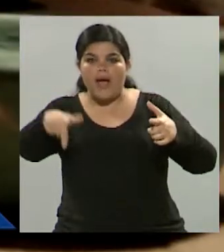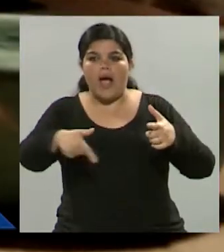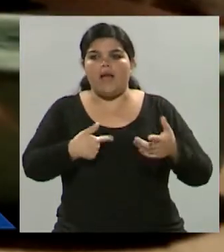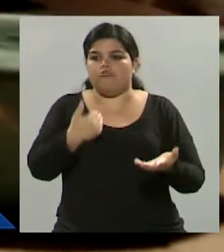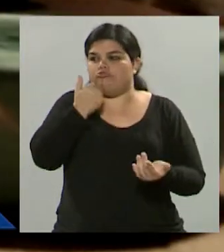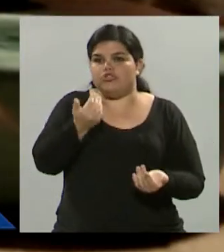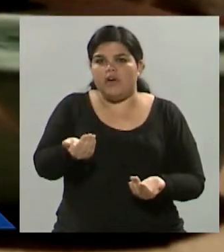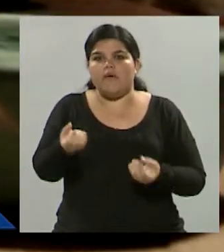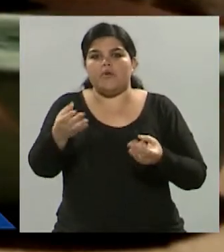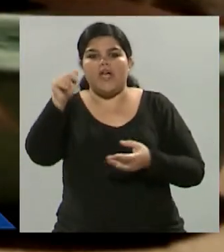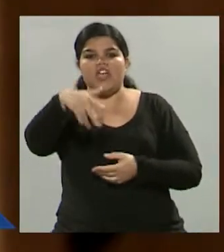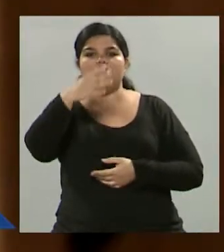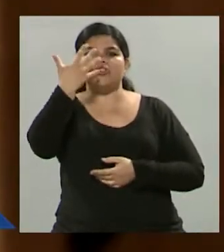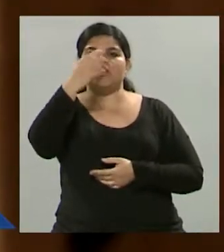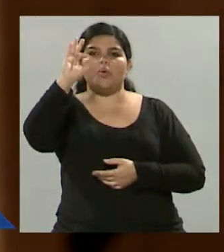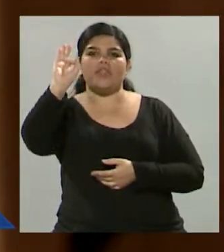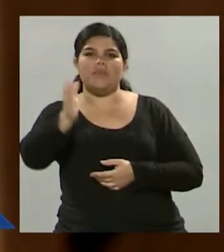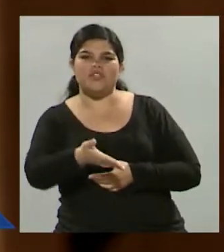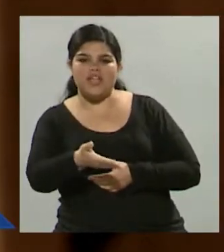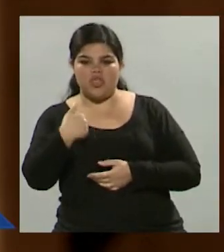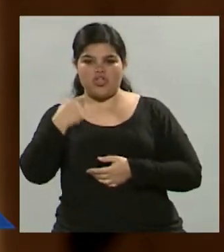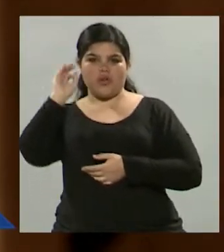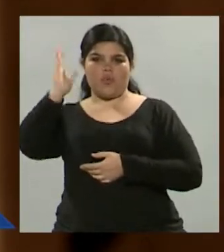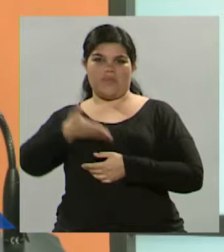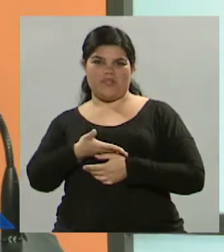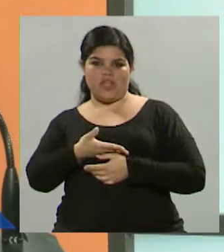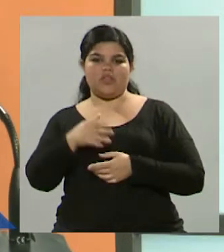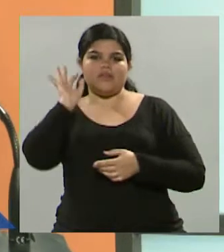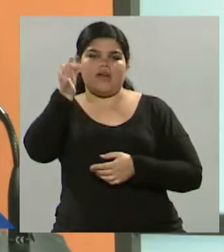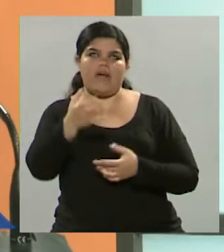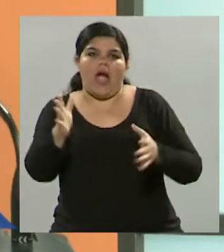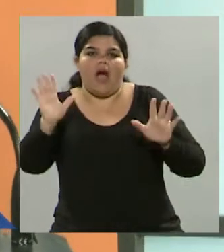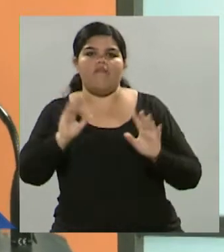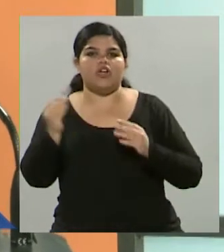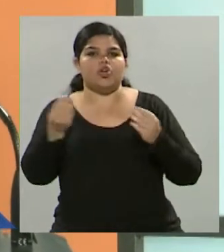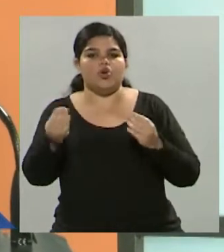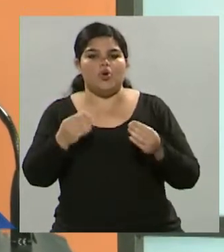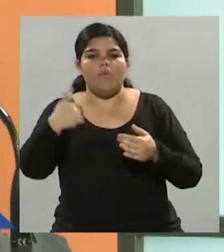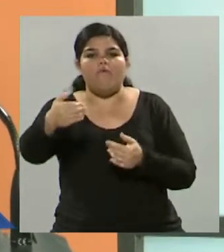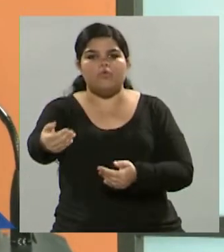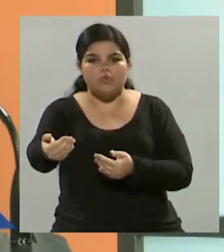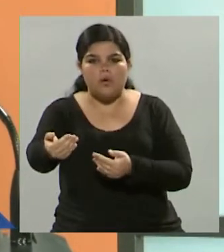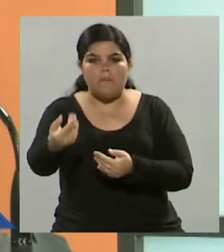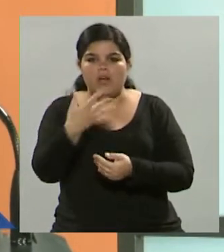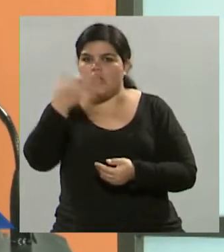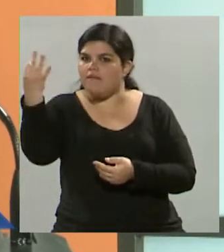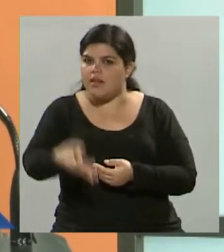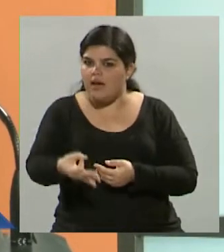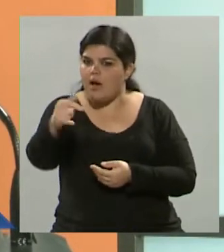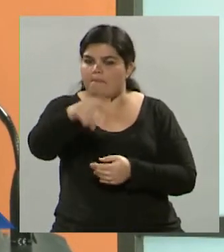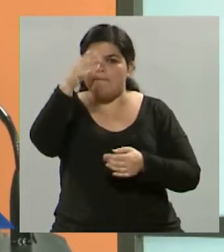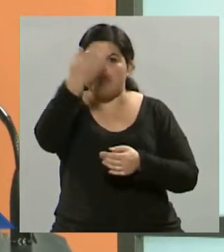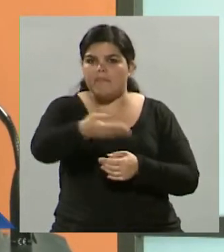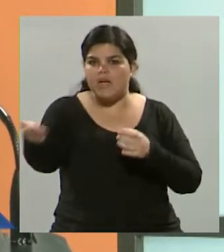el público es el 50% de lo que sucede, entonces vos podés tener una idea de que lo vas a habitar de determinada manera, pero la realidad es que cuando está la